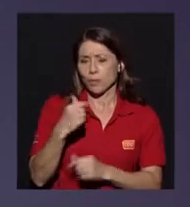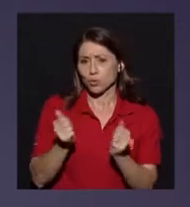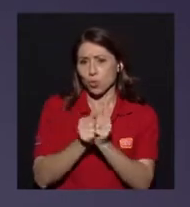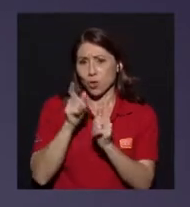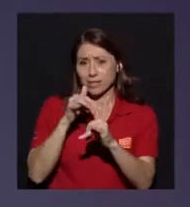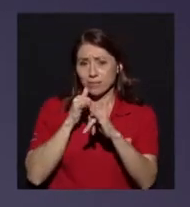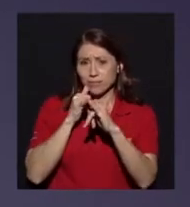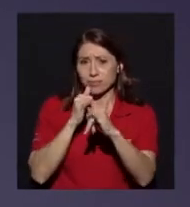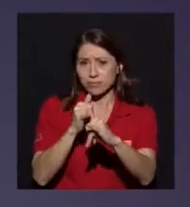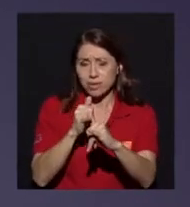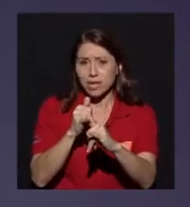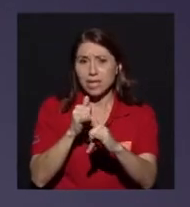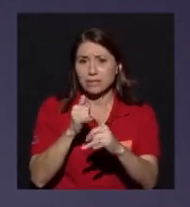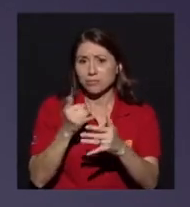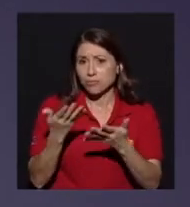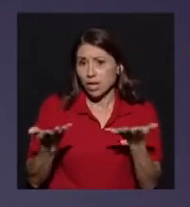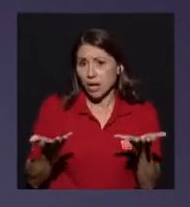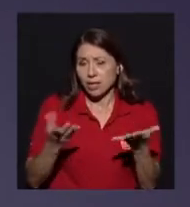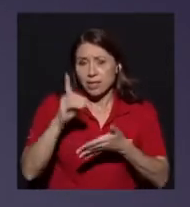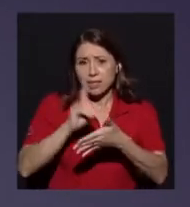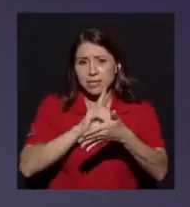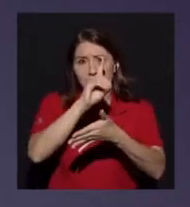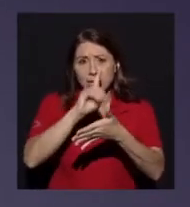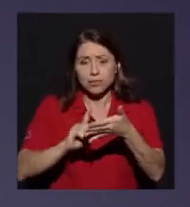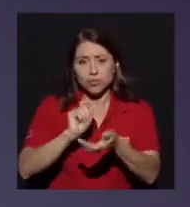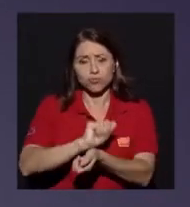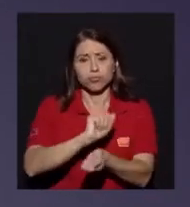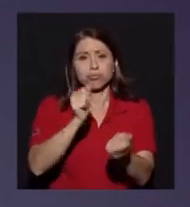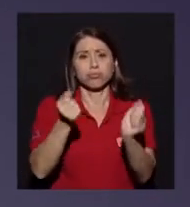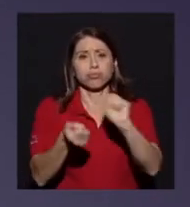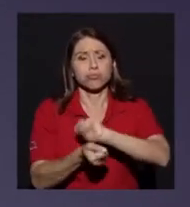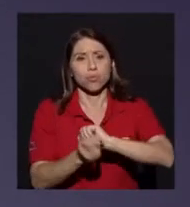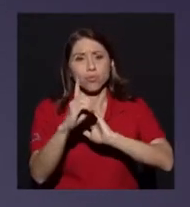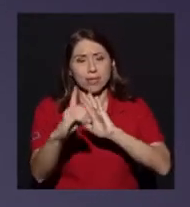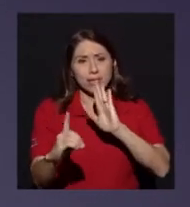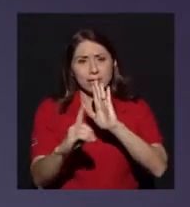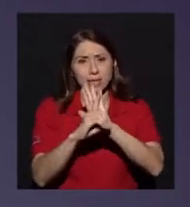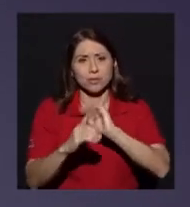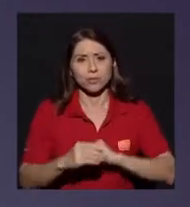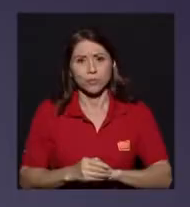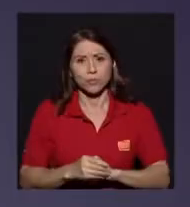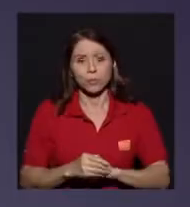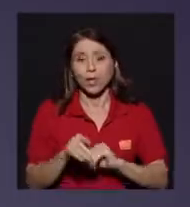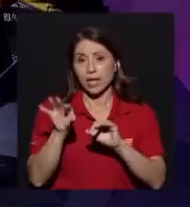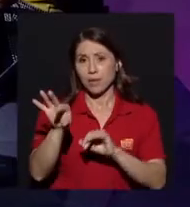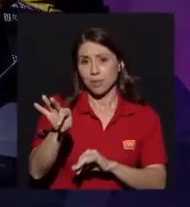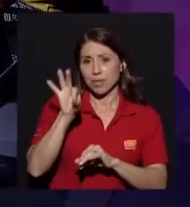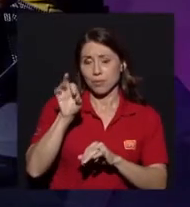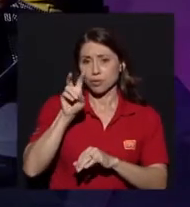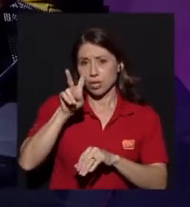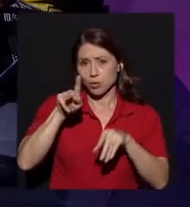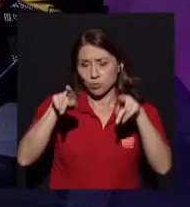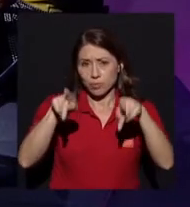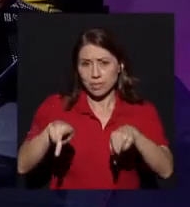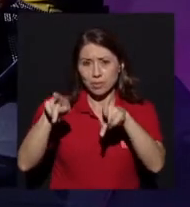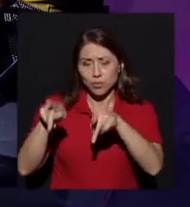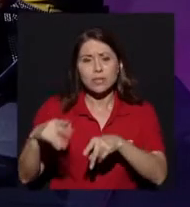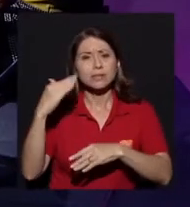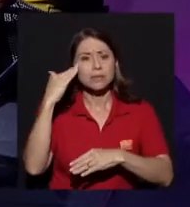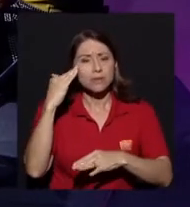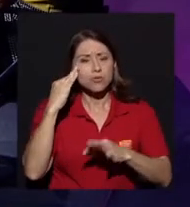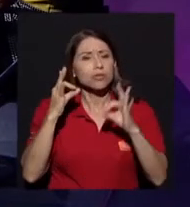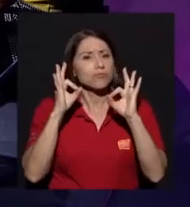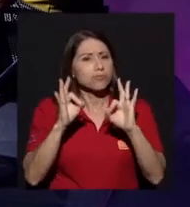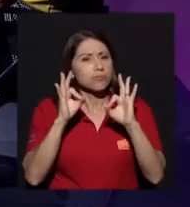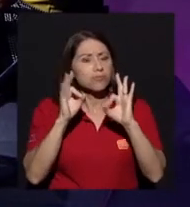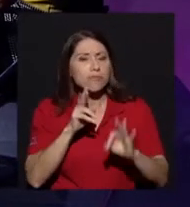que la discriminación se convierta en un derecho por lo que invitamos a dos personas que conocen a fondo los